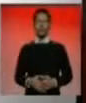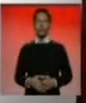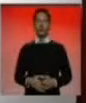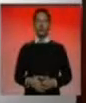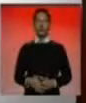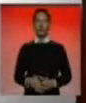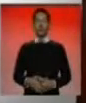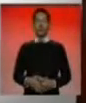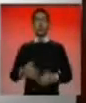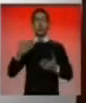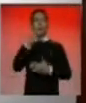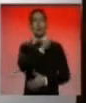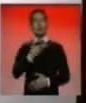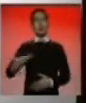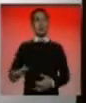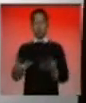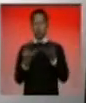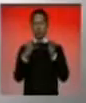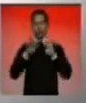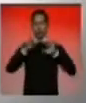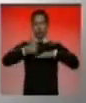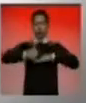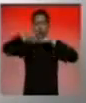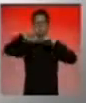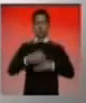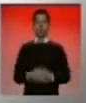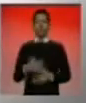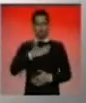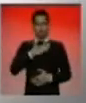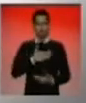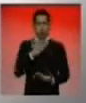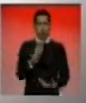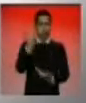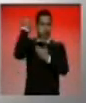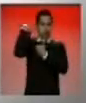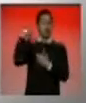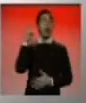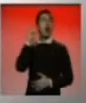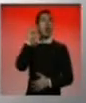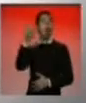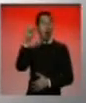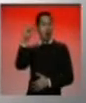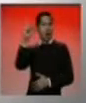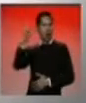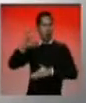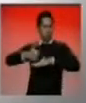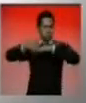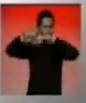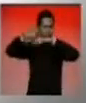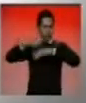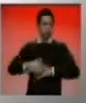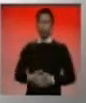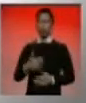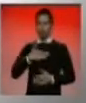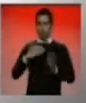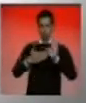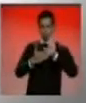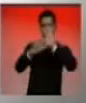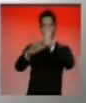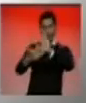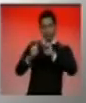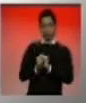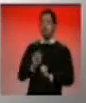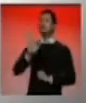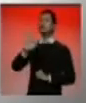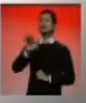del Honorable Congreso Nacional. En ejercicio de la facultad que me confiere la Constitución Política de la República, pongo en su consideración y por